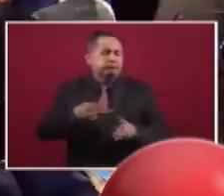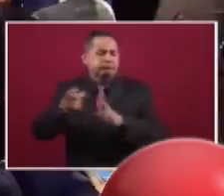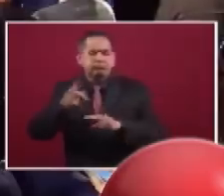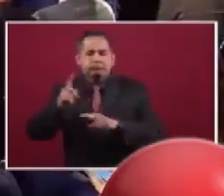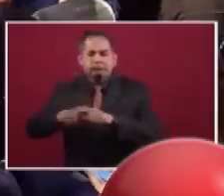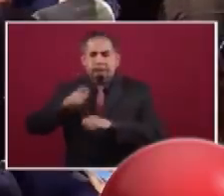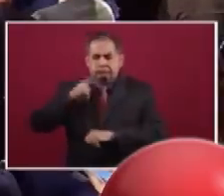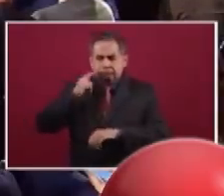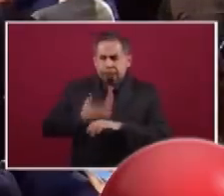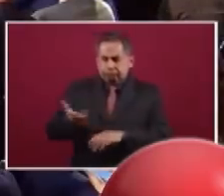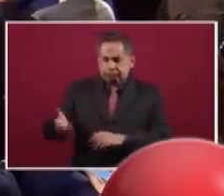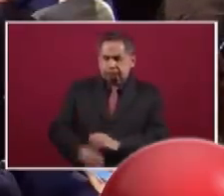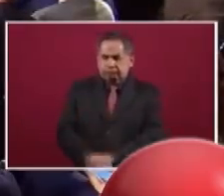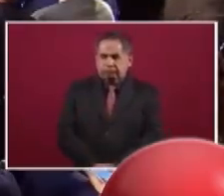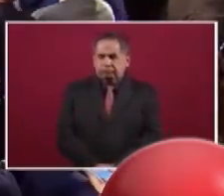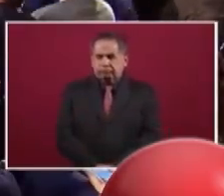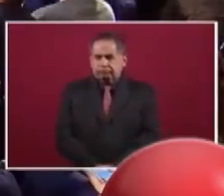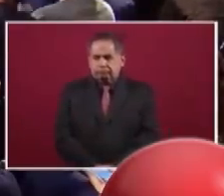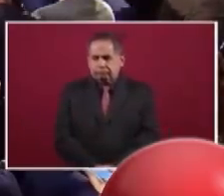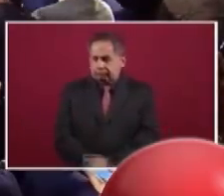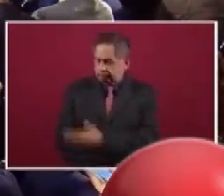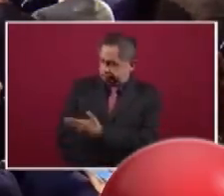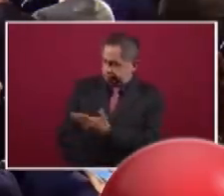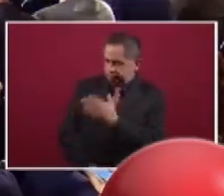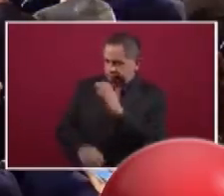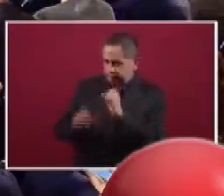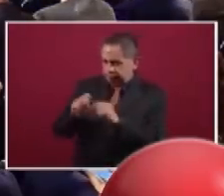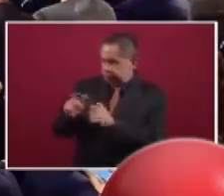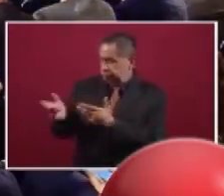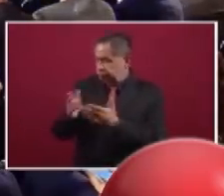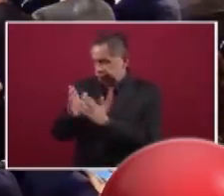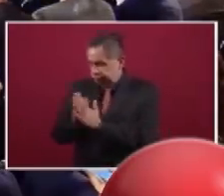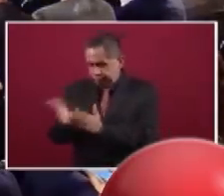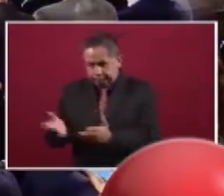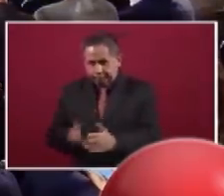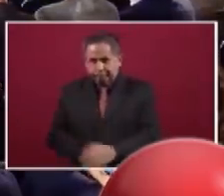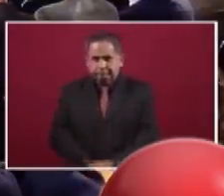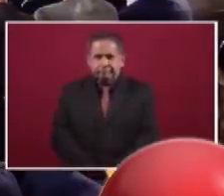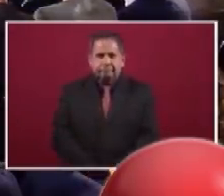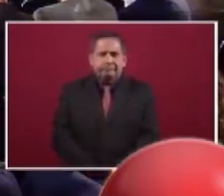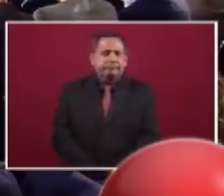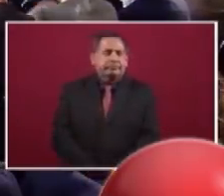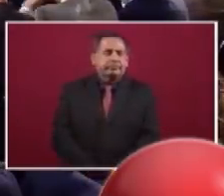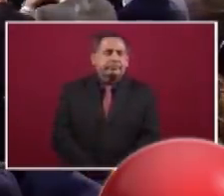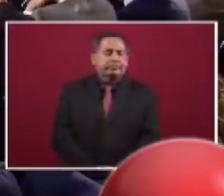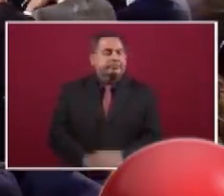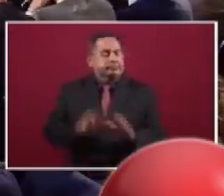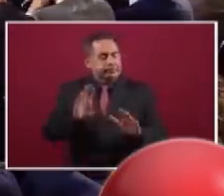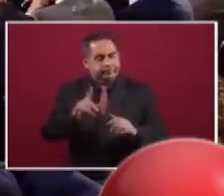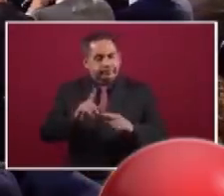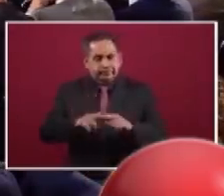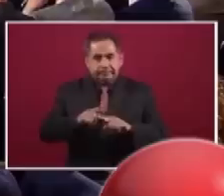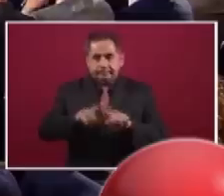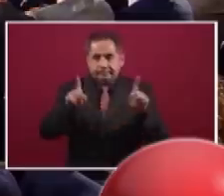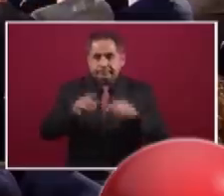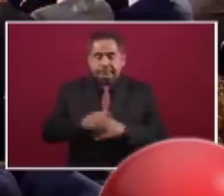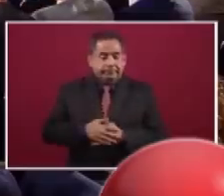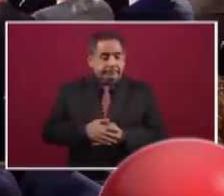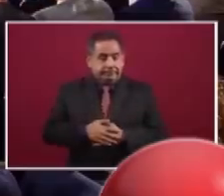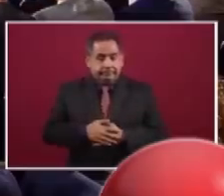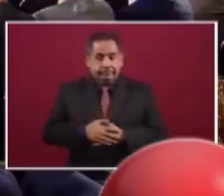Bueno, a ver, Carlos. Bueno, primero es distinto, me